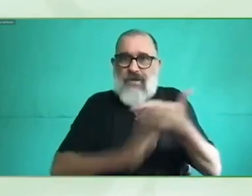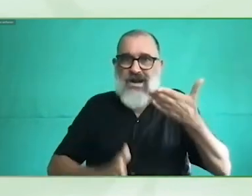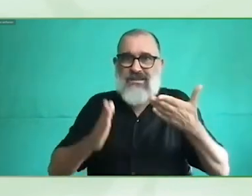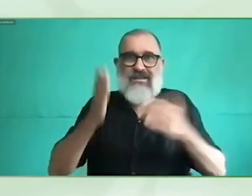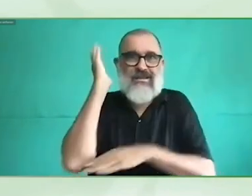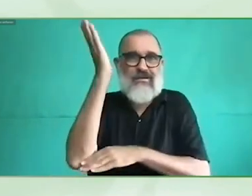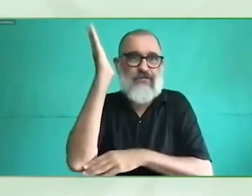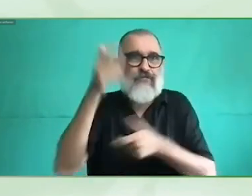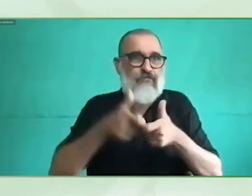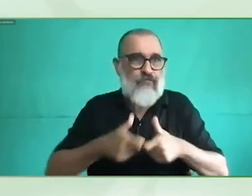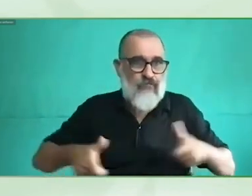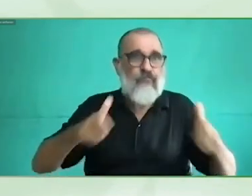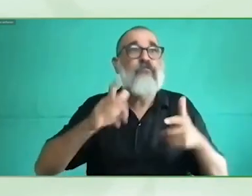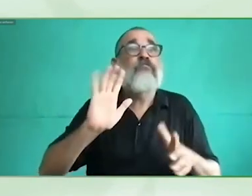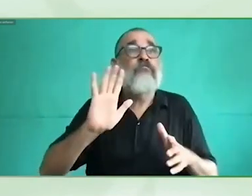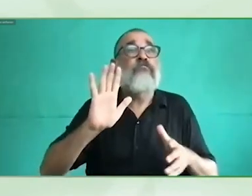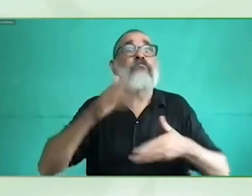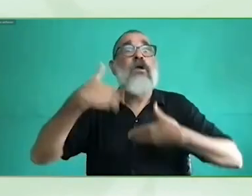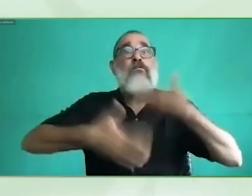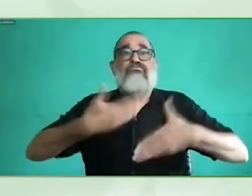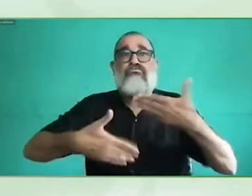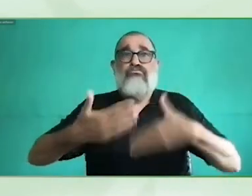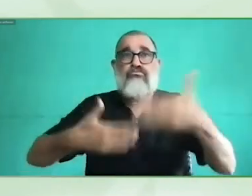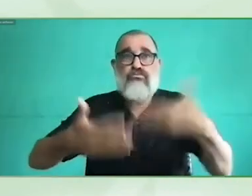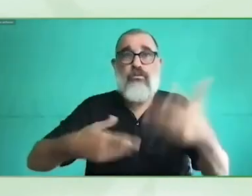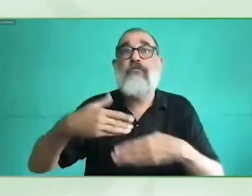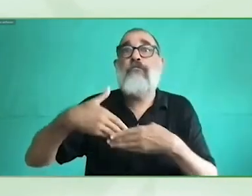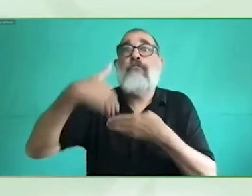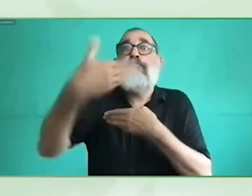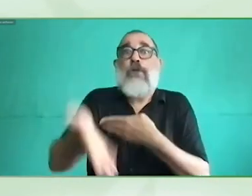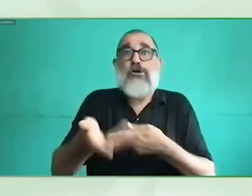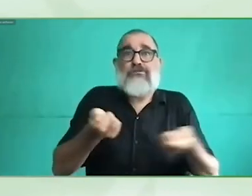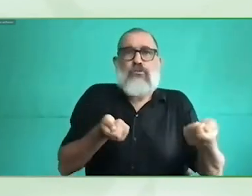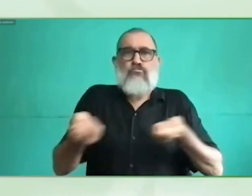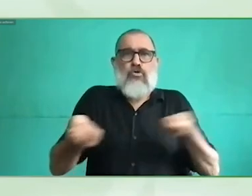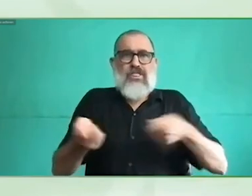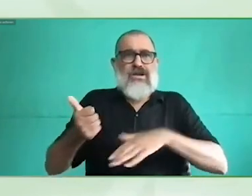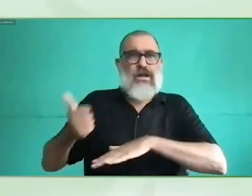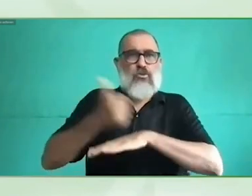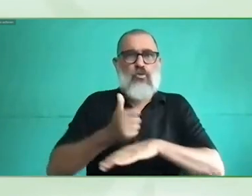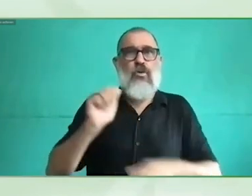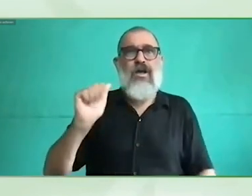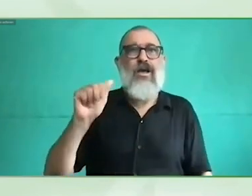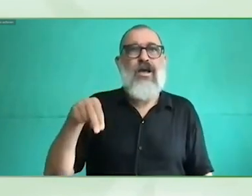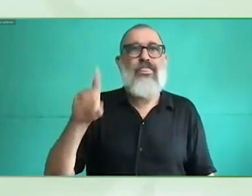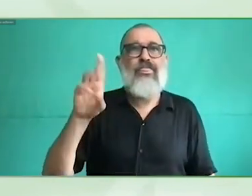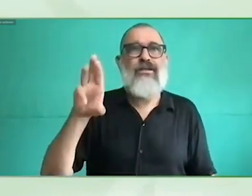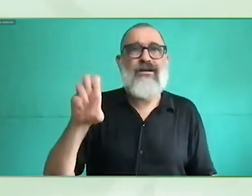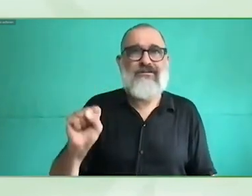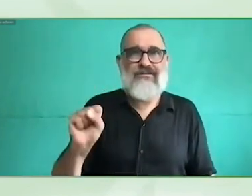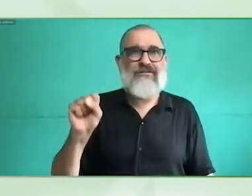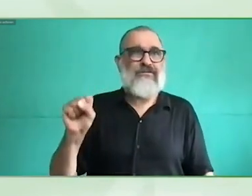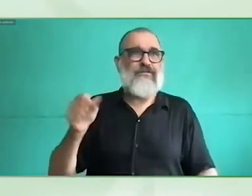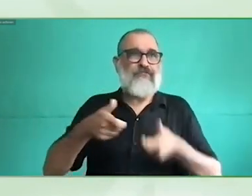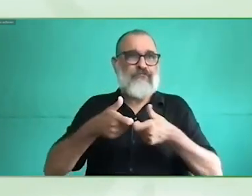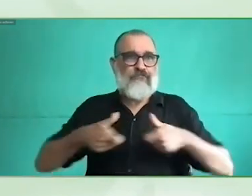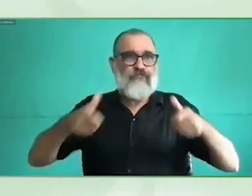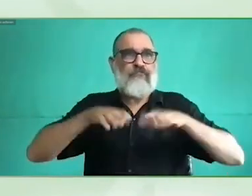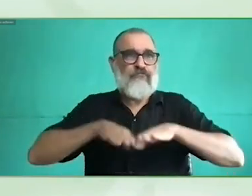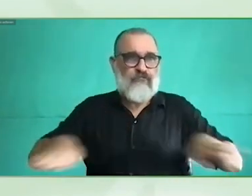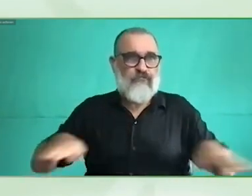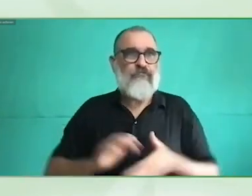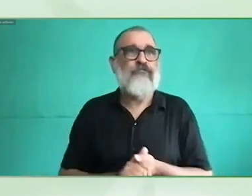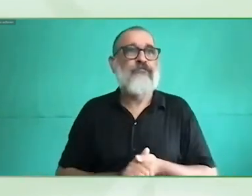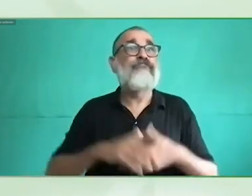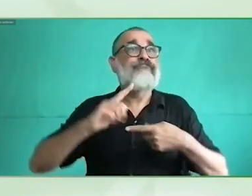pausa verdad Nacha pero nosotras Nos despedimos solo por unas horas volvemos mañana Así es Naty